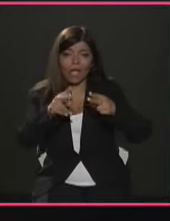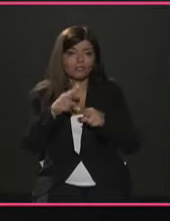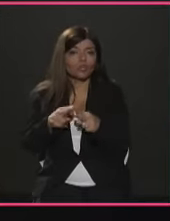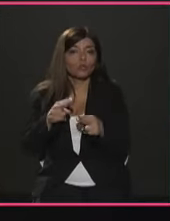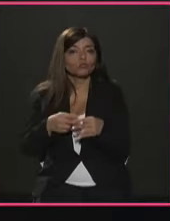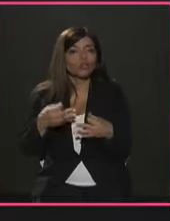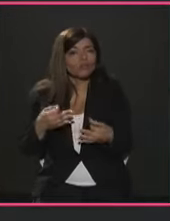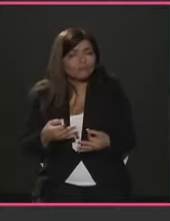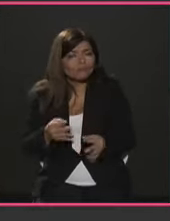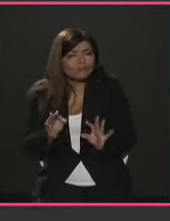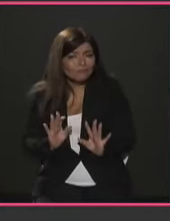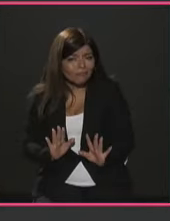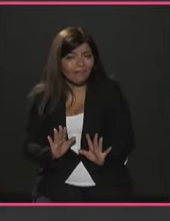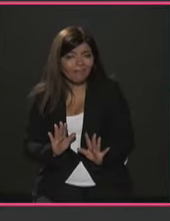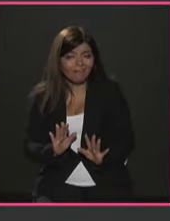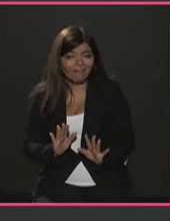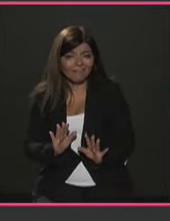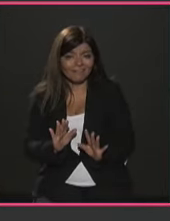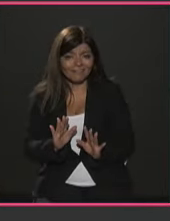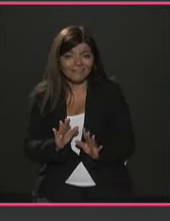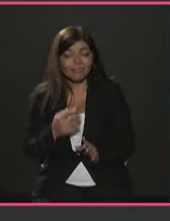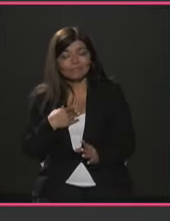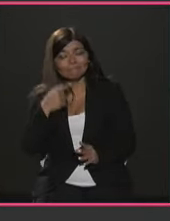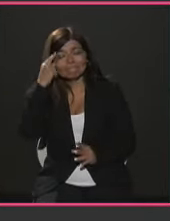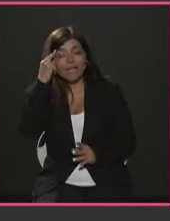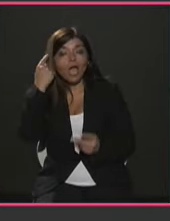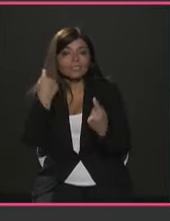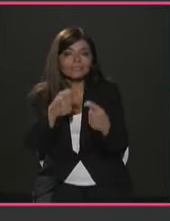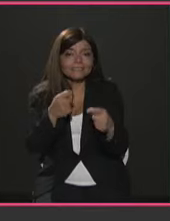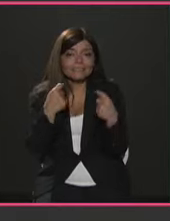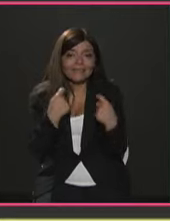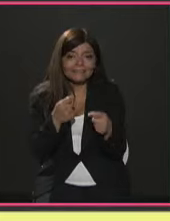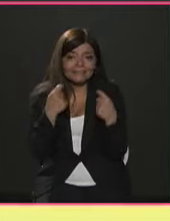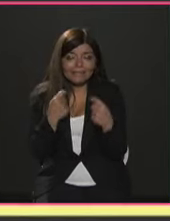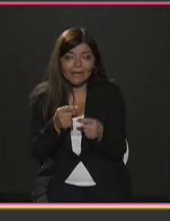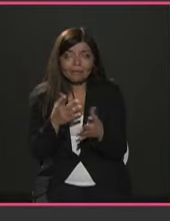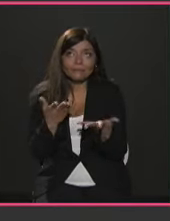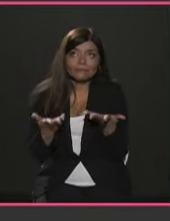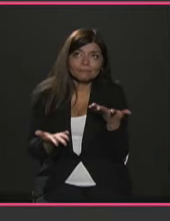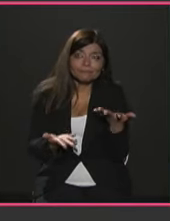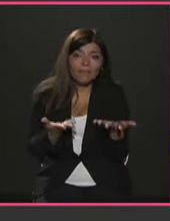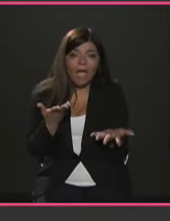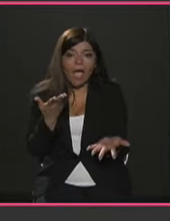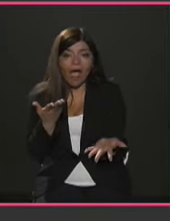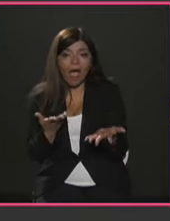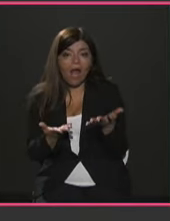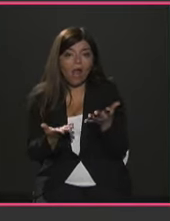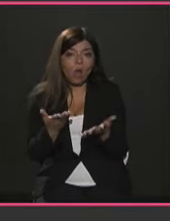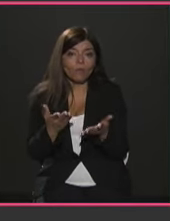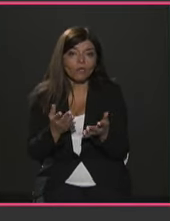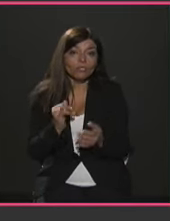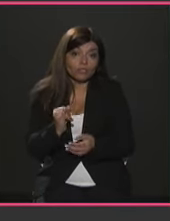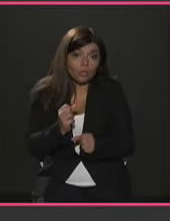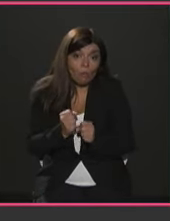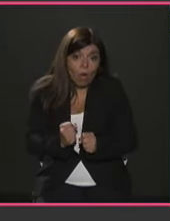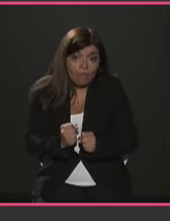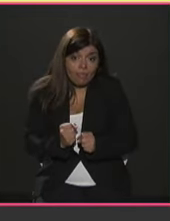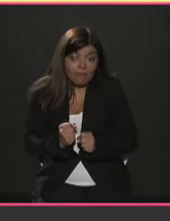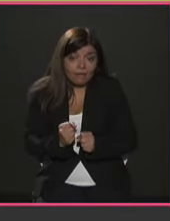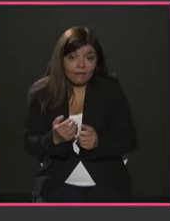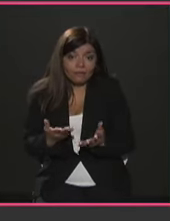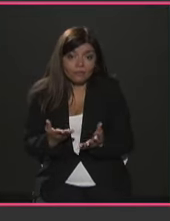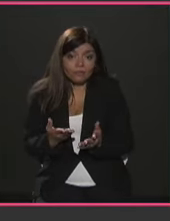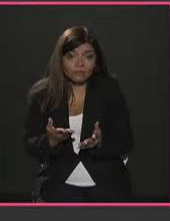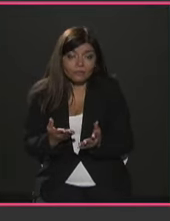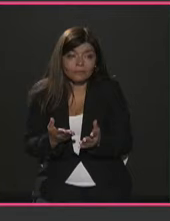razonable Entonces nos intentamos pensar que a lo mejor lo que sí es posible